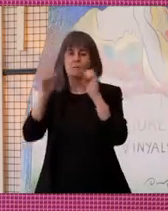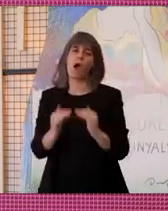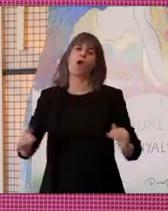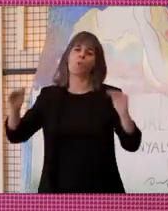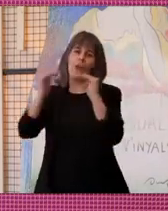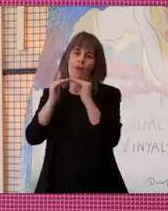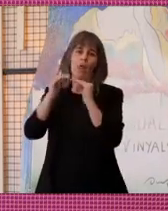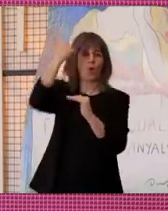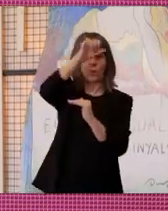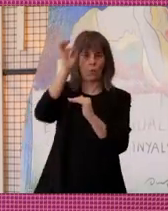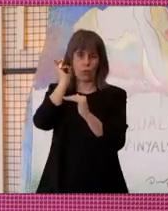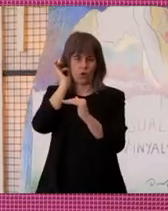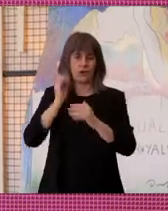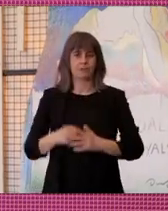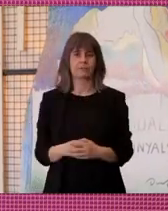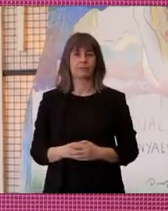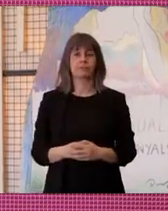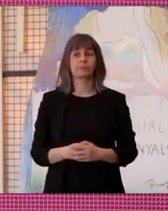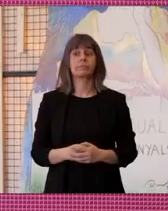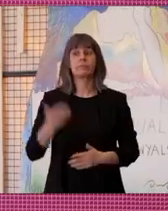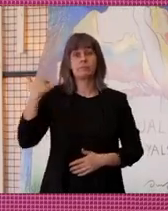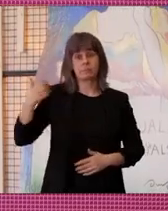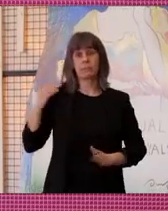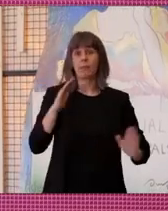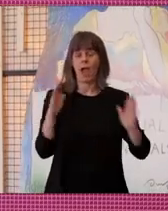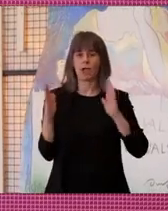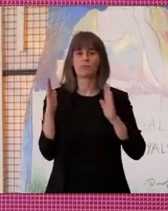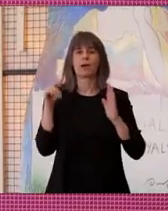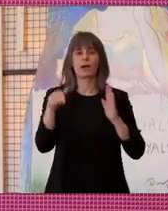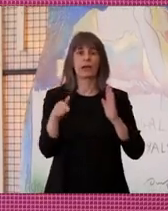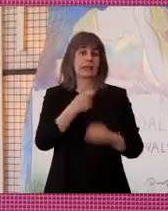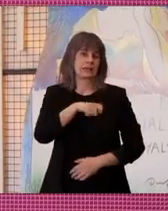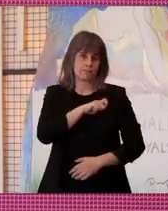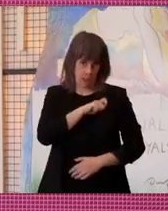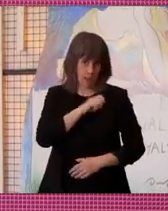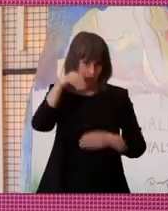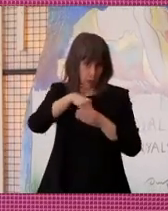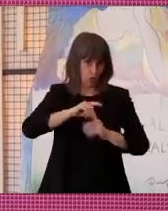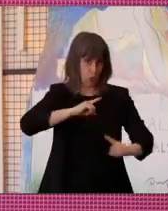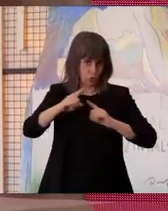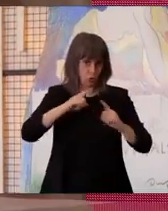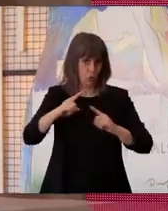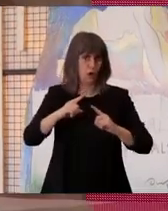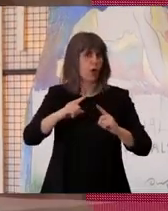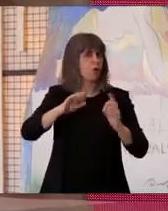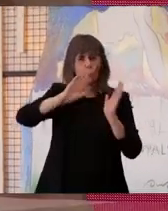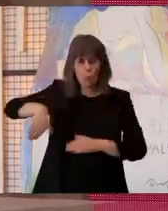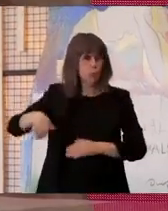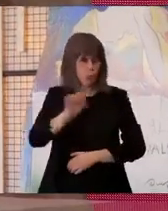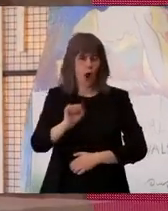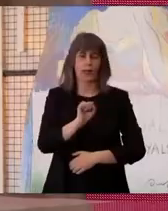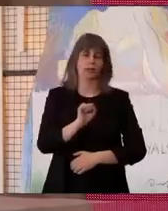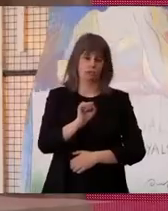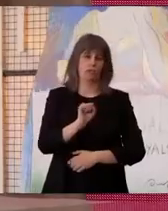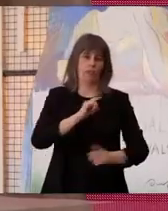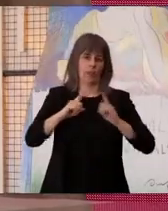entre los hombres y las mujeres En aquellos años todavía España era una dictadura fue el año último de la dictadura y yo